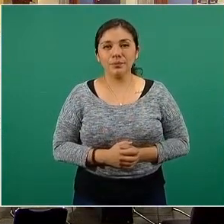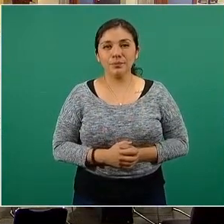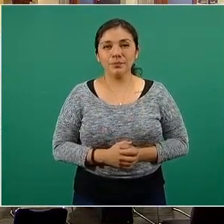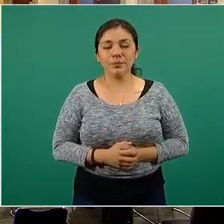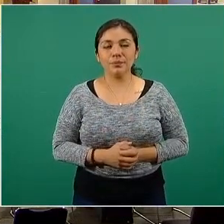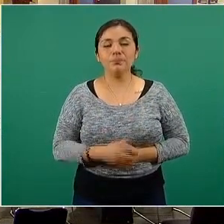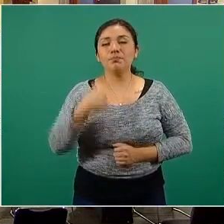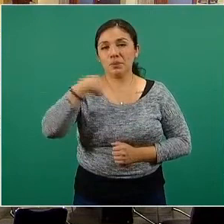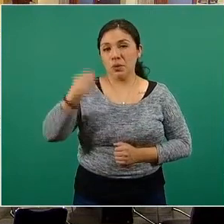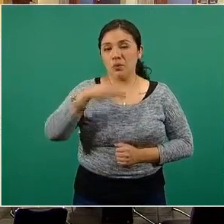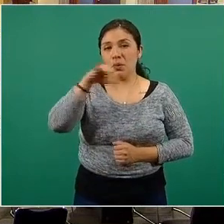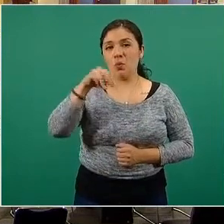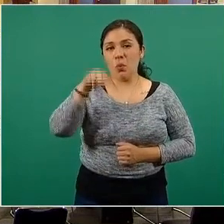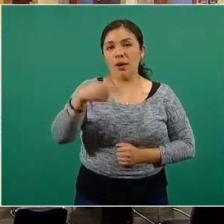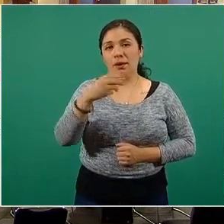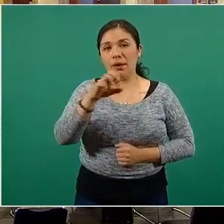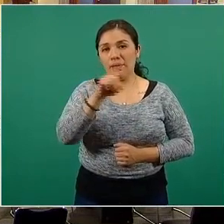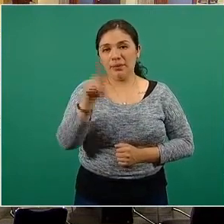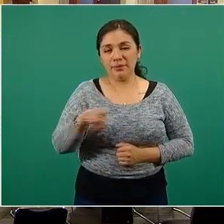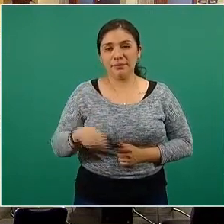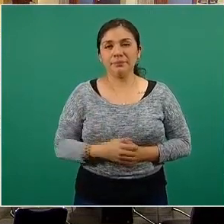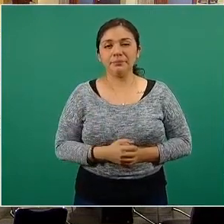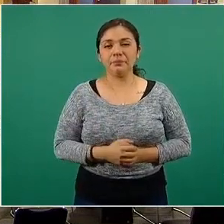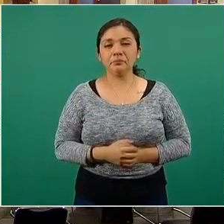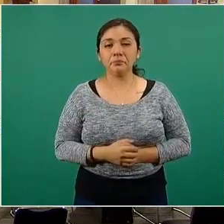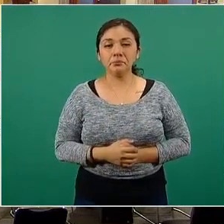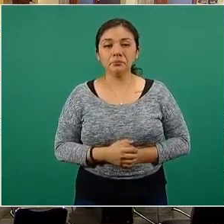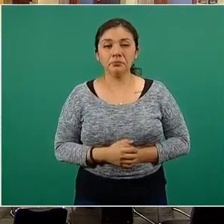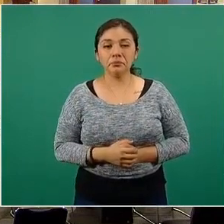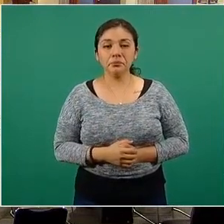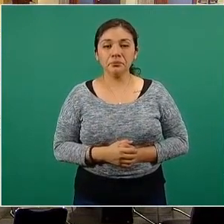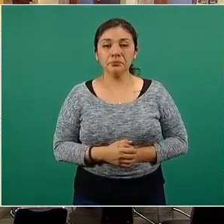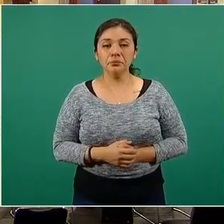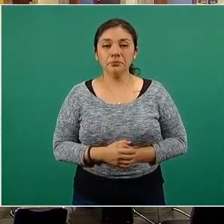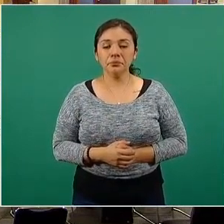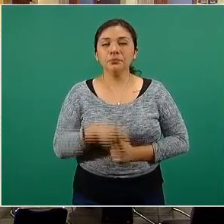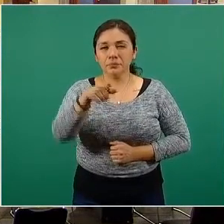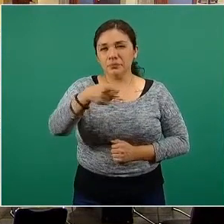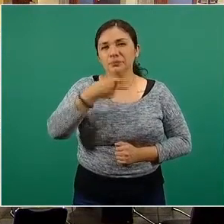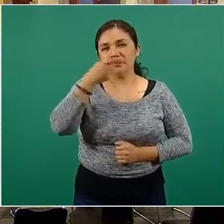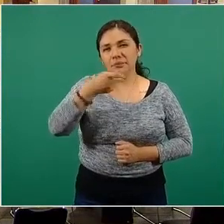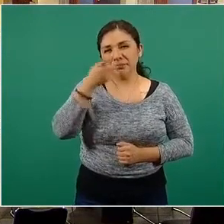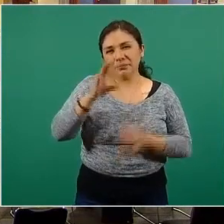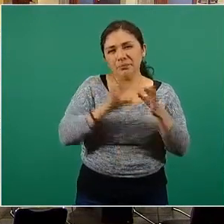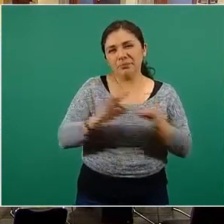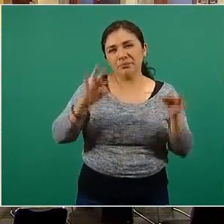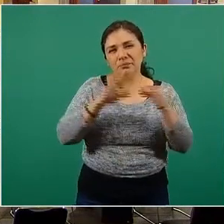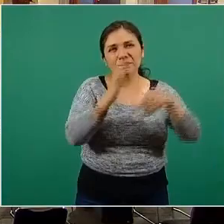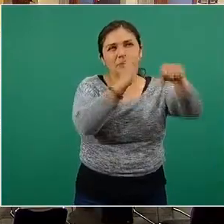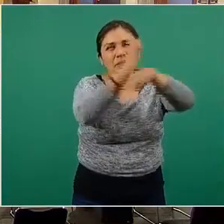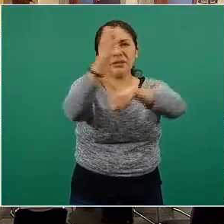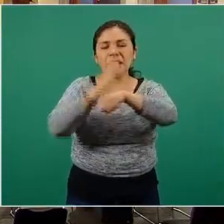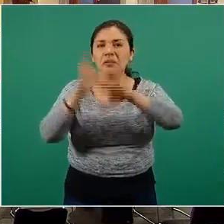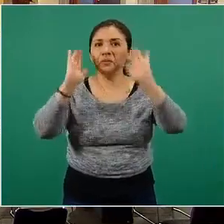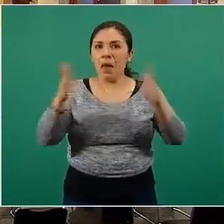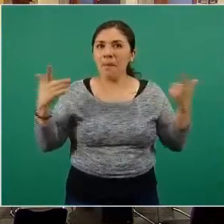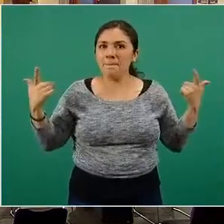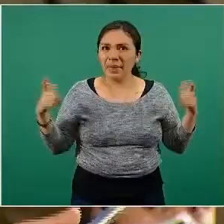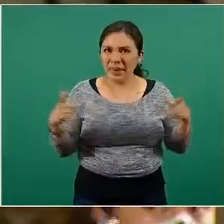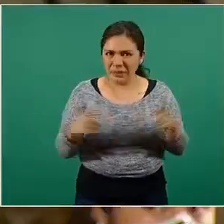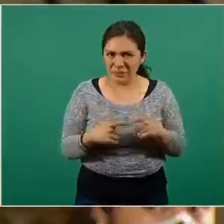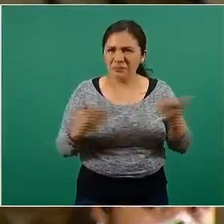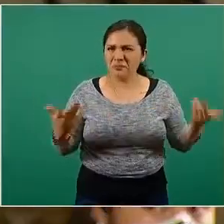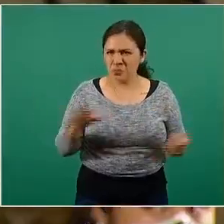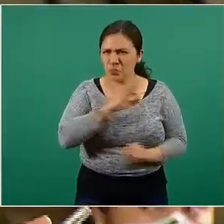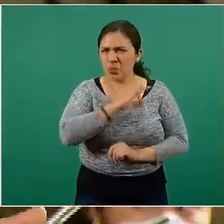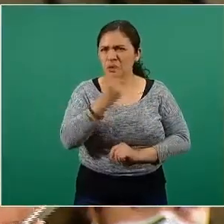Referente, Juan Hernández del periódico Basta del Grupo Cantón, referente a estos estados en donde se ha registrado el descenso, si nos